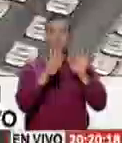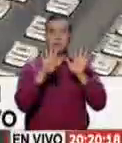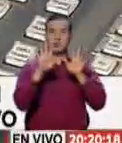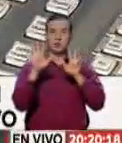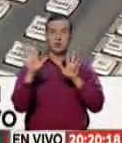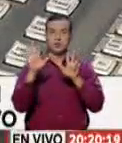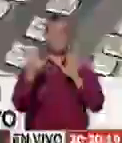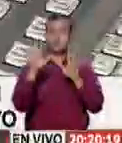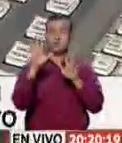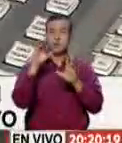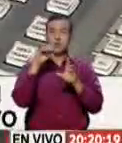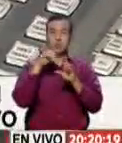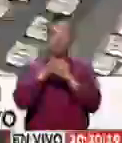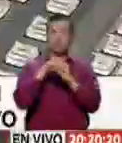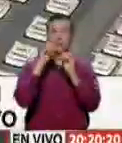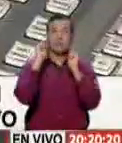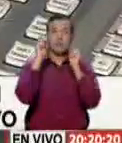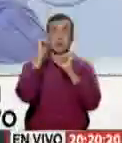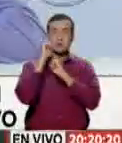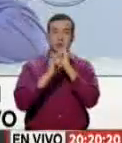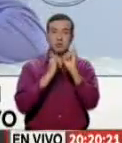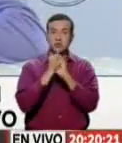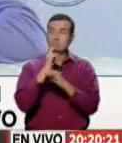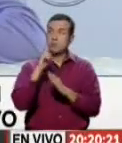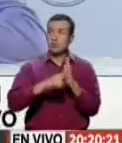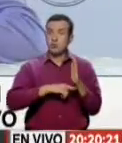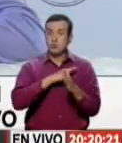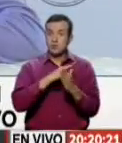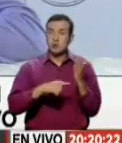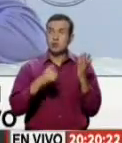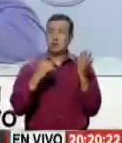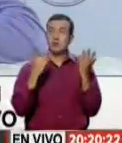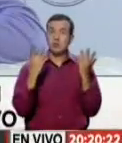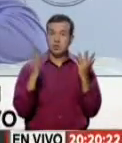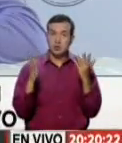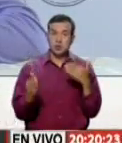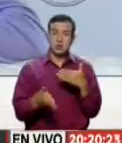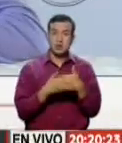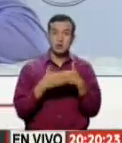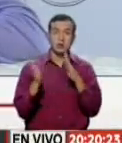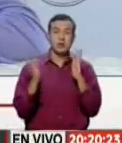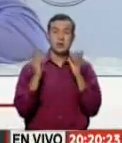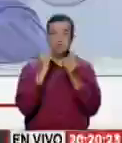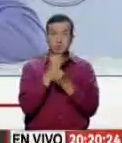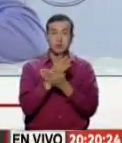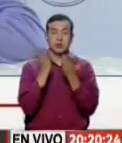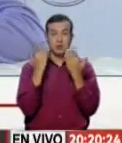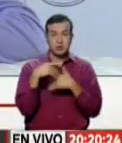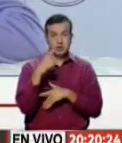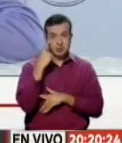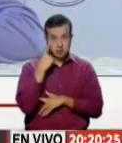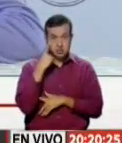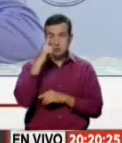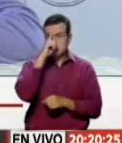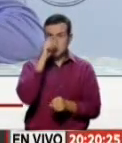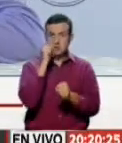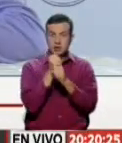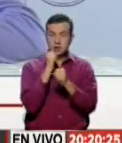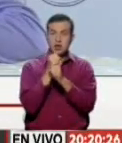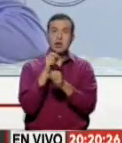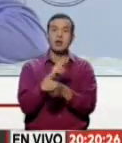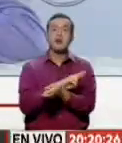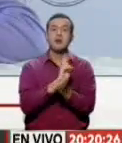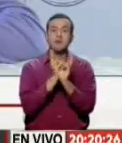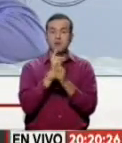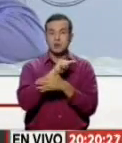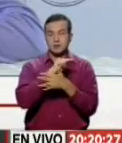prohibía pautar productos comunicacionales extranjeros. Adicionalmente, hemos incorporado una transitoria que nos va a permitir trabajar en las reformas